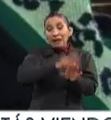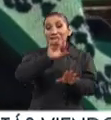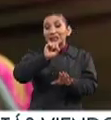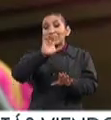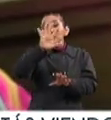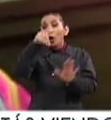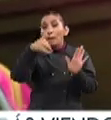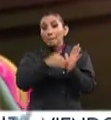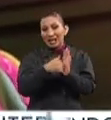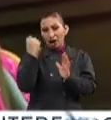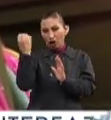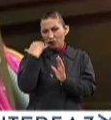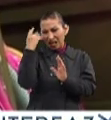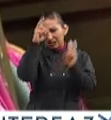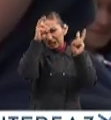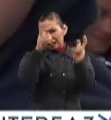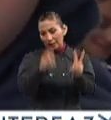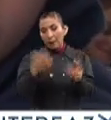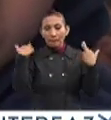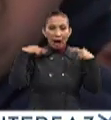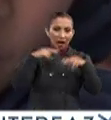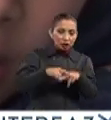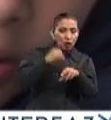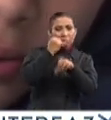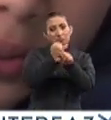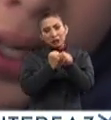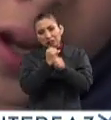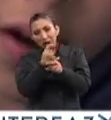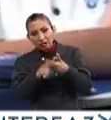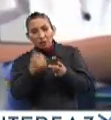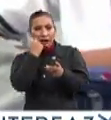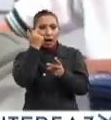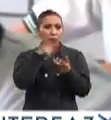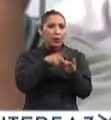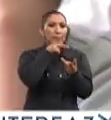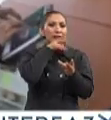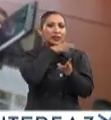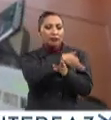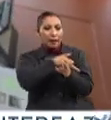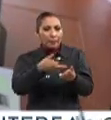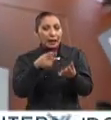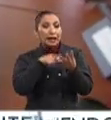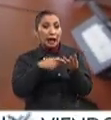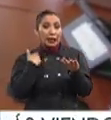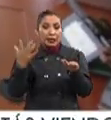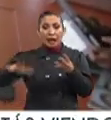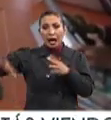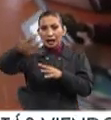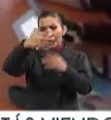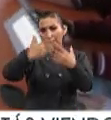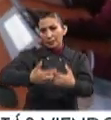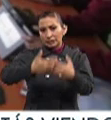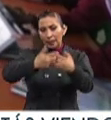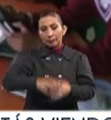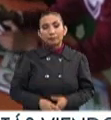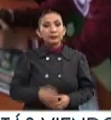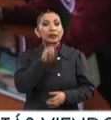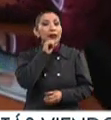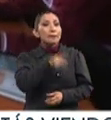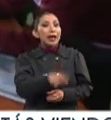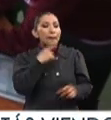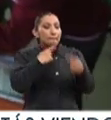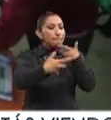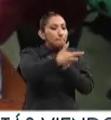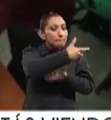de 65,000 ponencias de maestros, investigadores, alumnos, padres de familia y el sector empresarial, así como